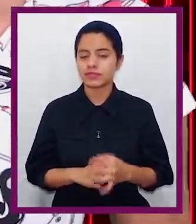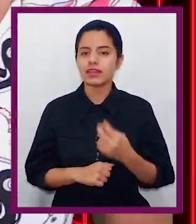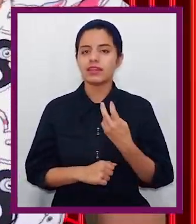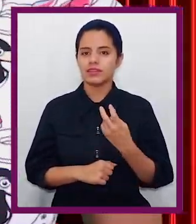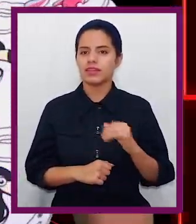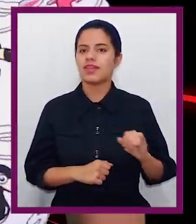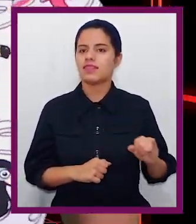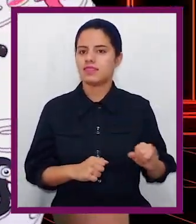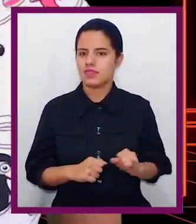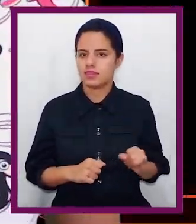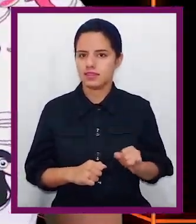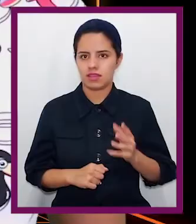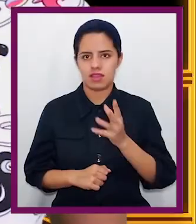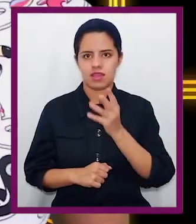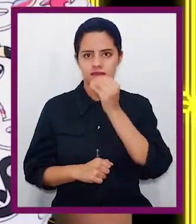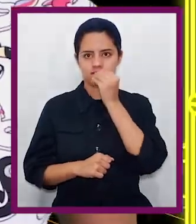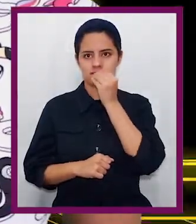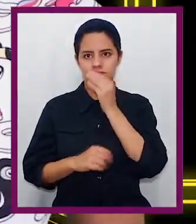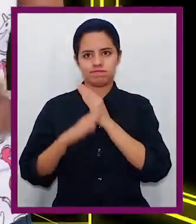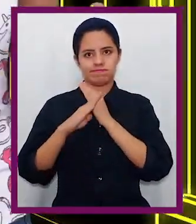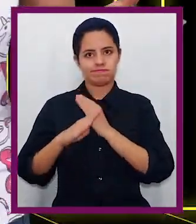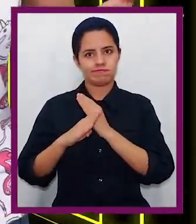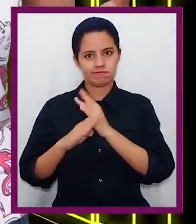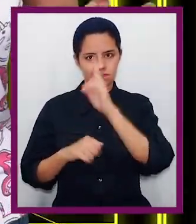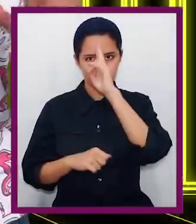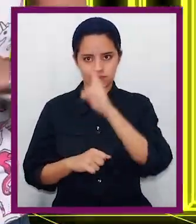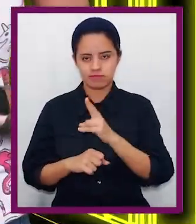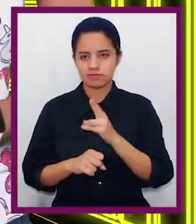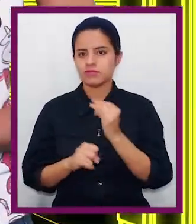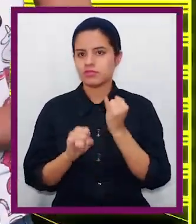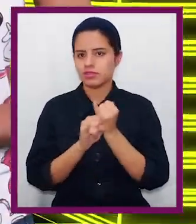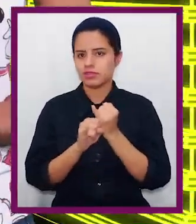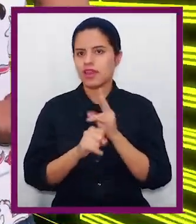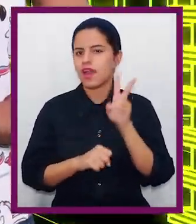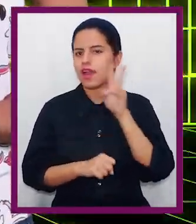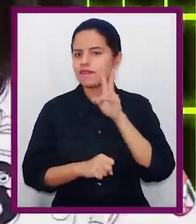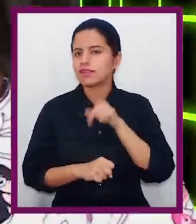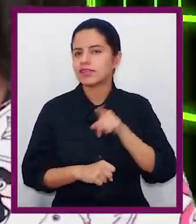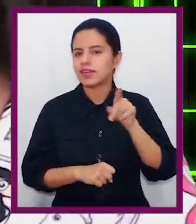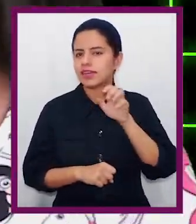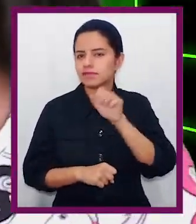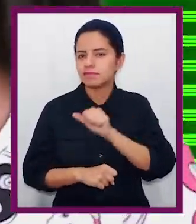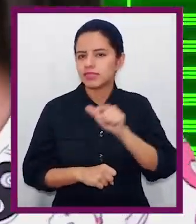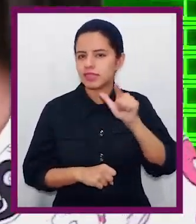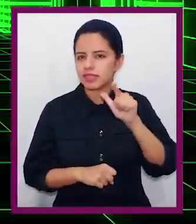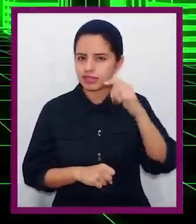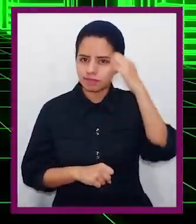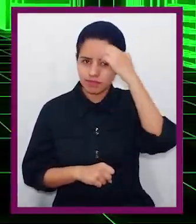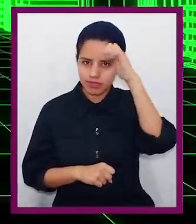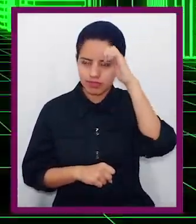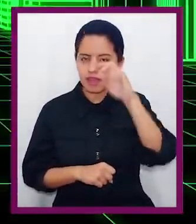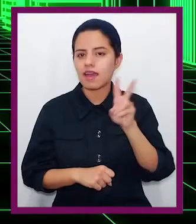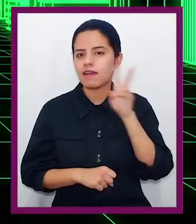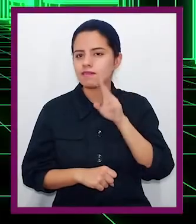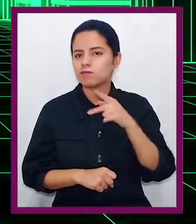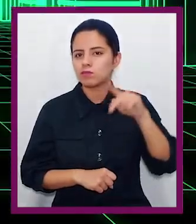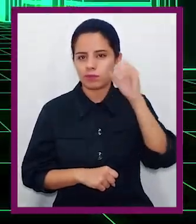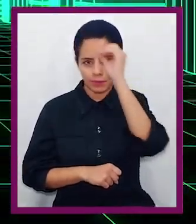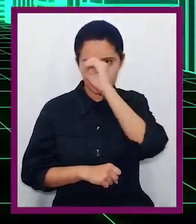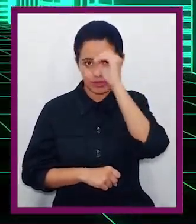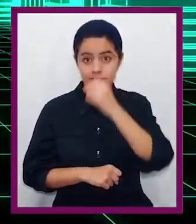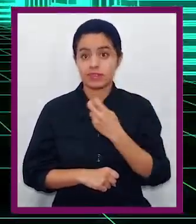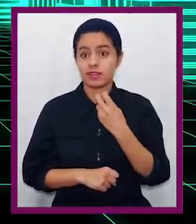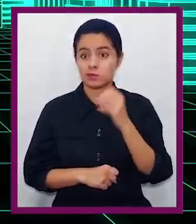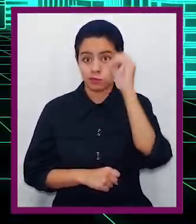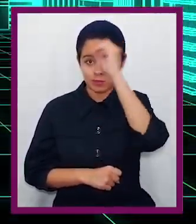súper interesante esto de la censura en las redes sociales. Veamos qué opina un especialista. ¿Qué dice? ¡Claro! Como siempre, distintas